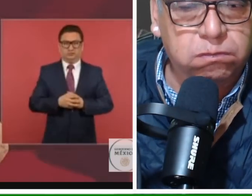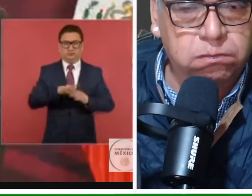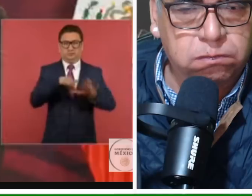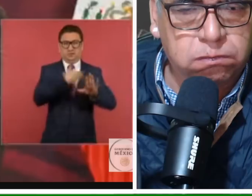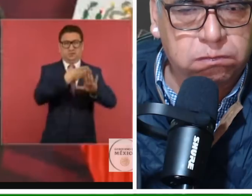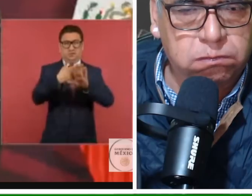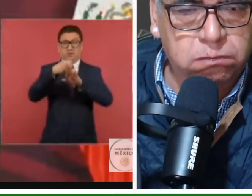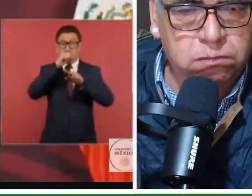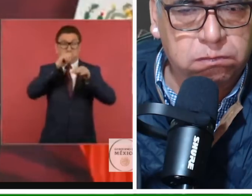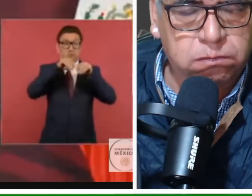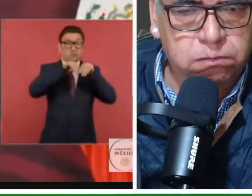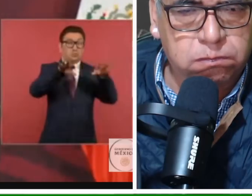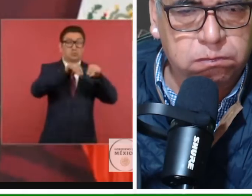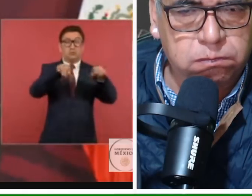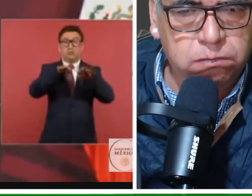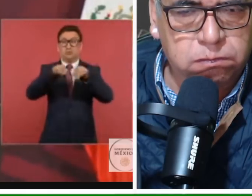echar a andar campañas, ¿no?,